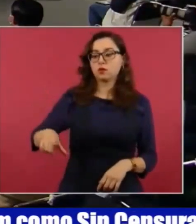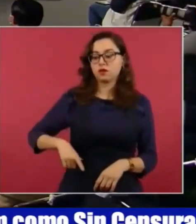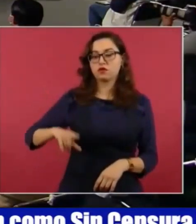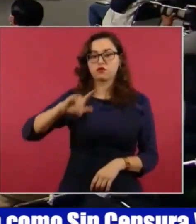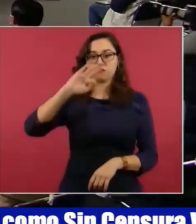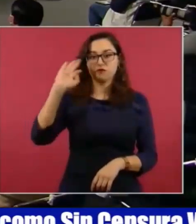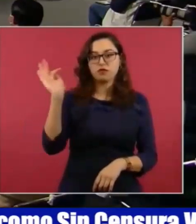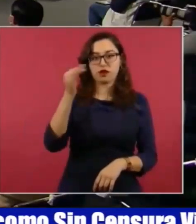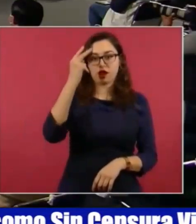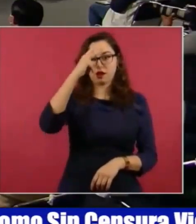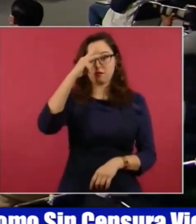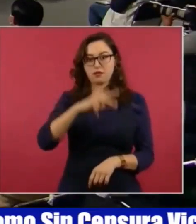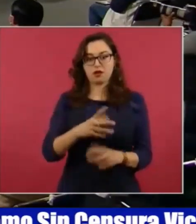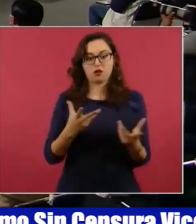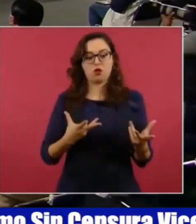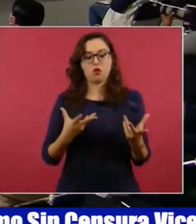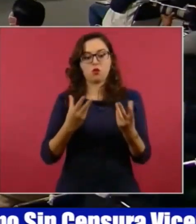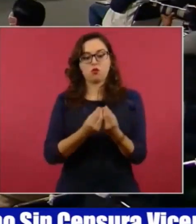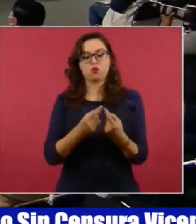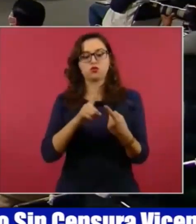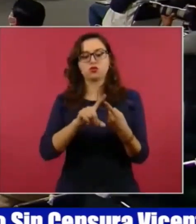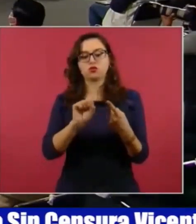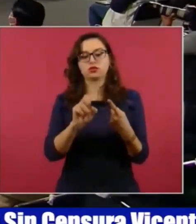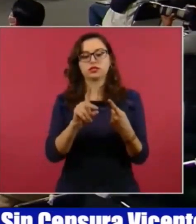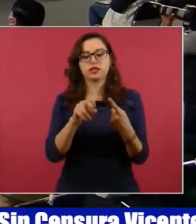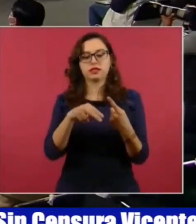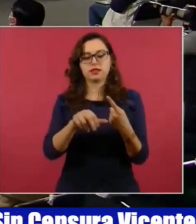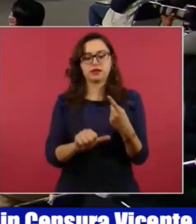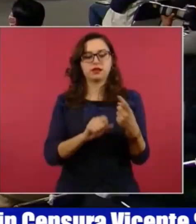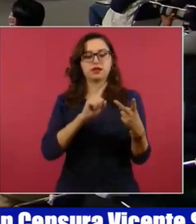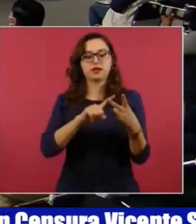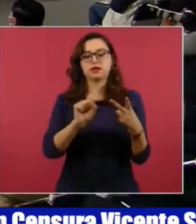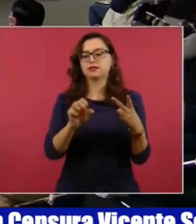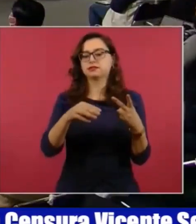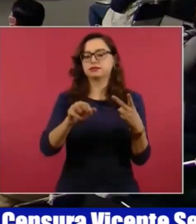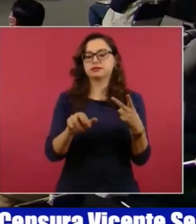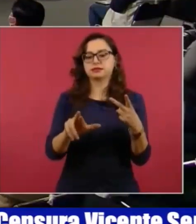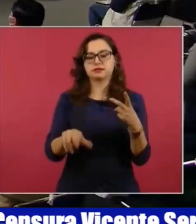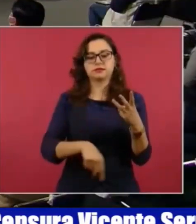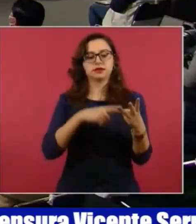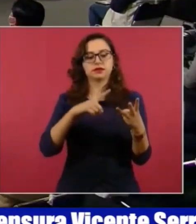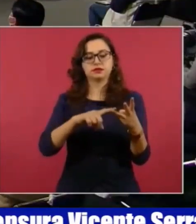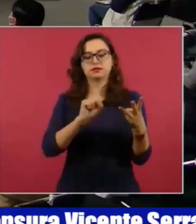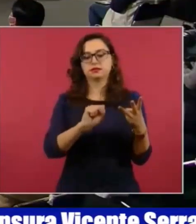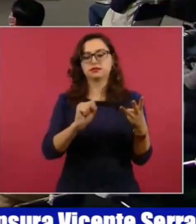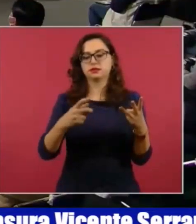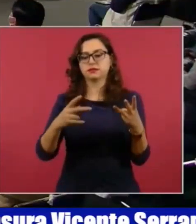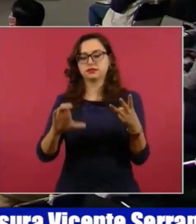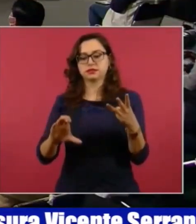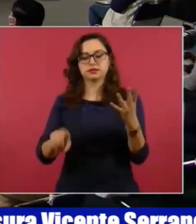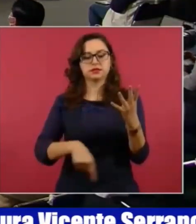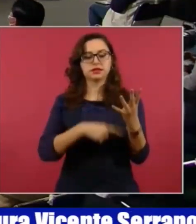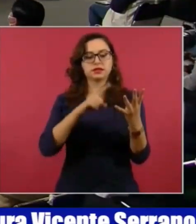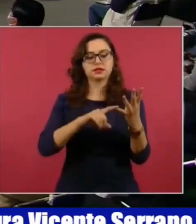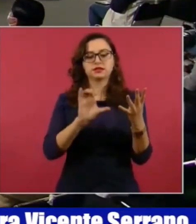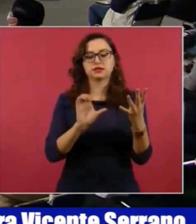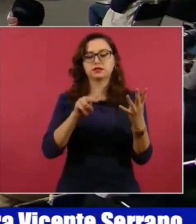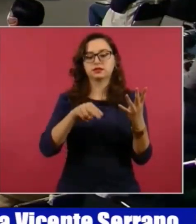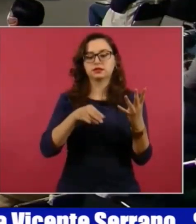la Secretaría de la Defensa, de la Marina, de Seguridad y Protección Ciudadana, del Centro Nacional